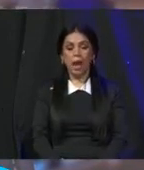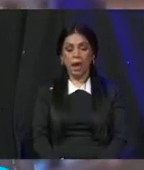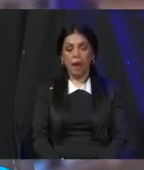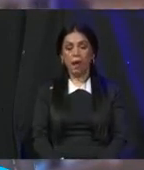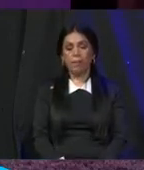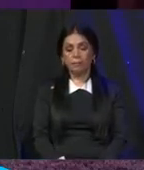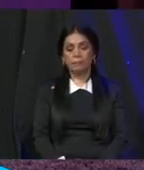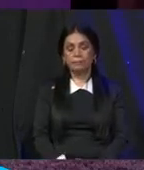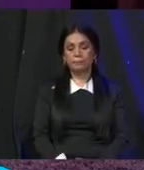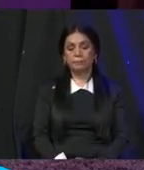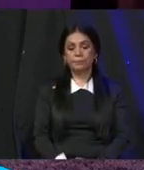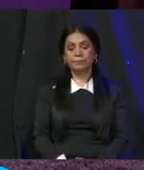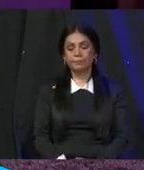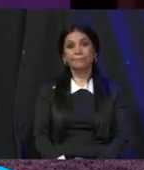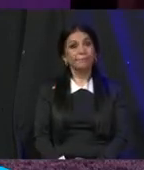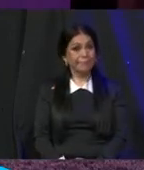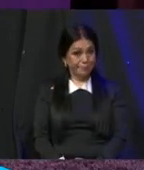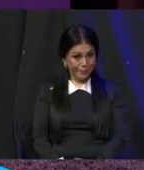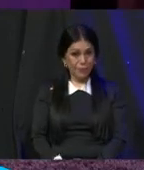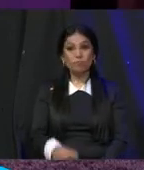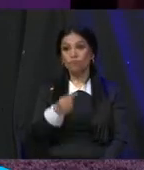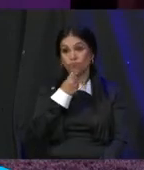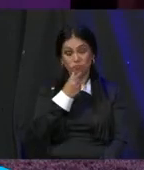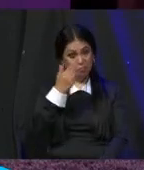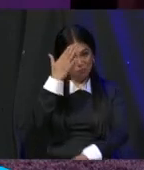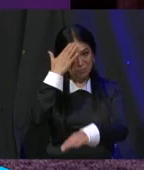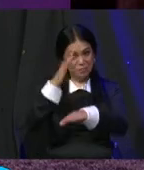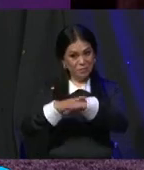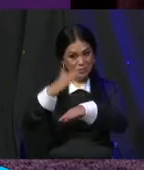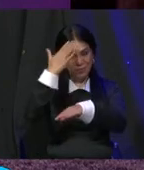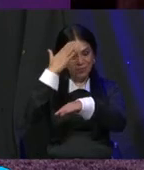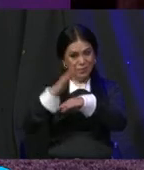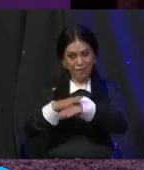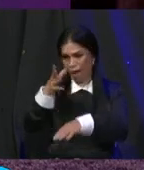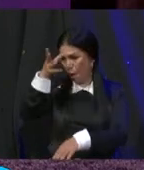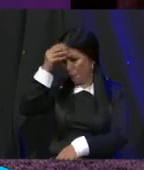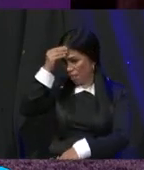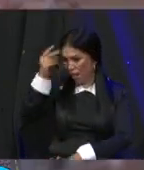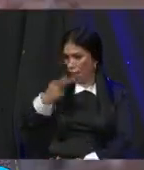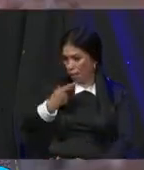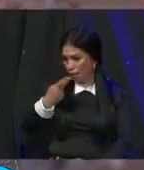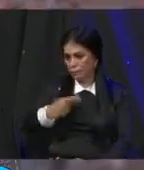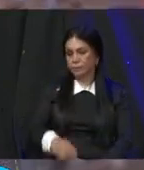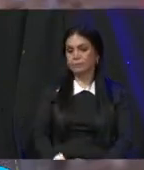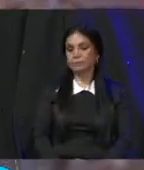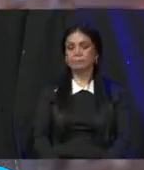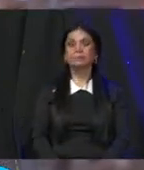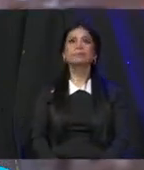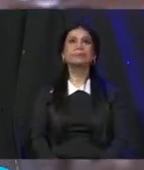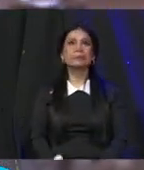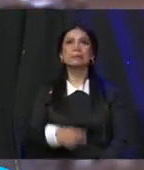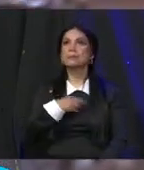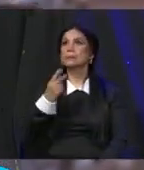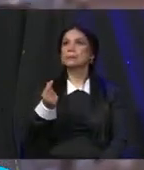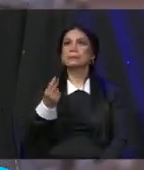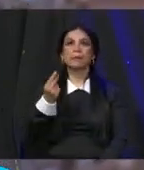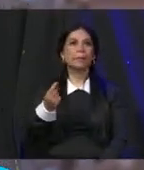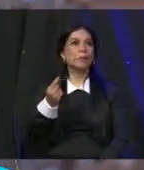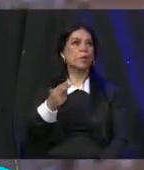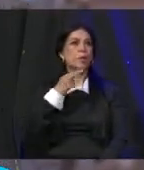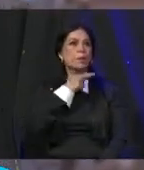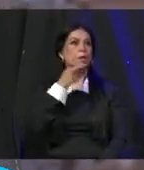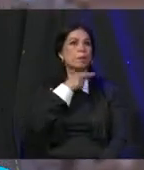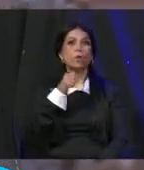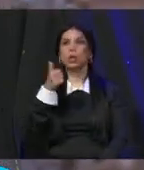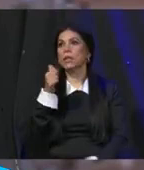son nosotros, sí, no, claro. No, los papás también nos lo aprendemos, no te preocupes. Sí, entonces pues tengo que estar cada rato, estar, claro, pensando y otro personaje y ahora otra